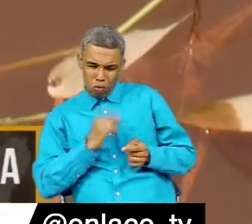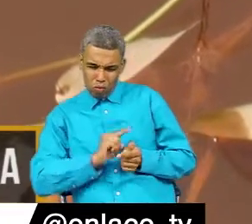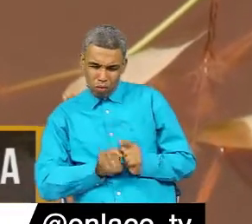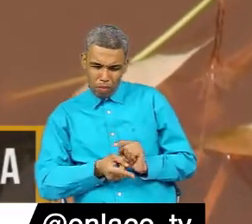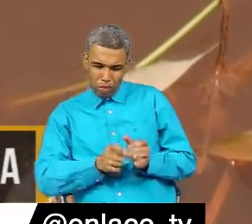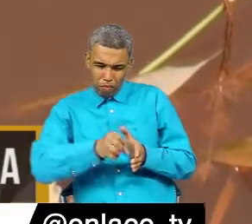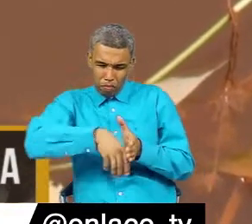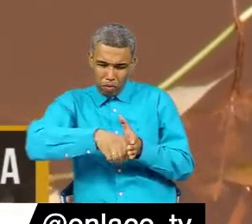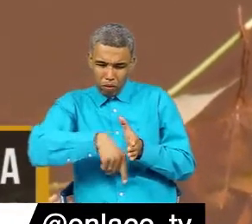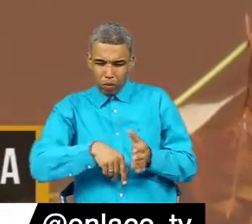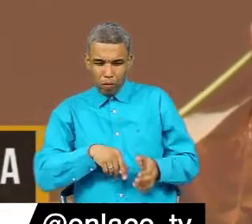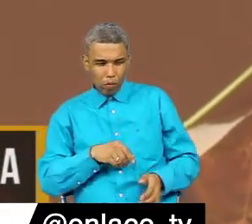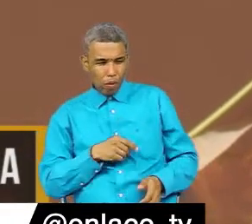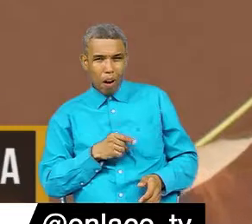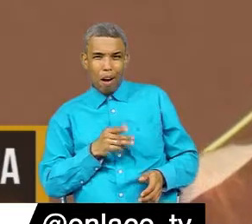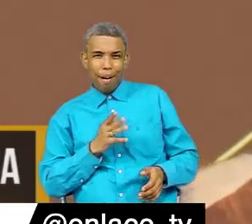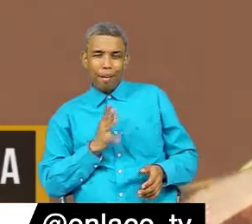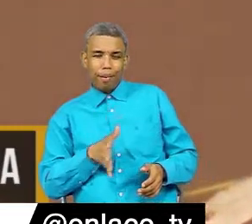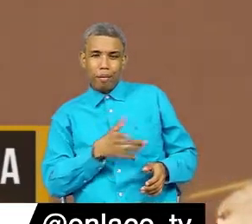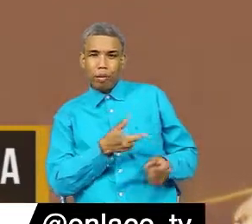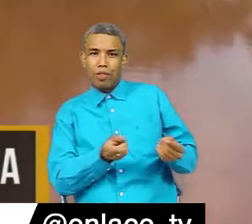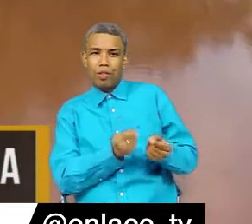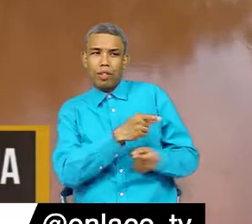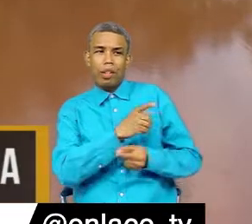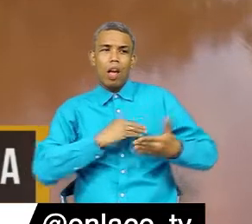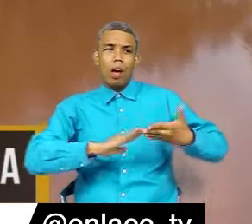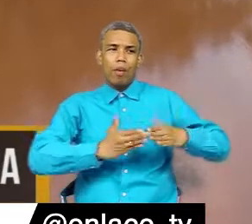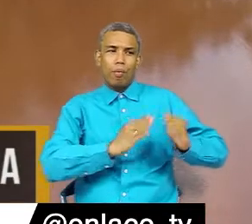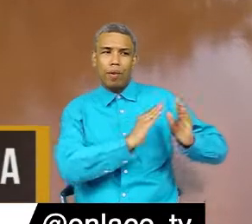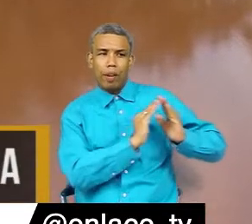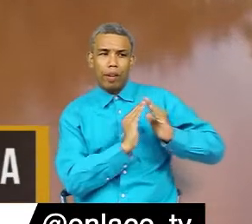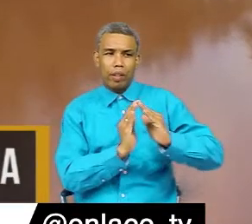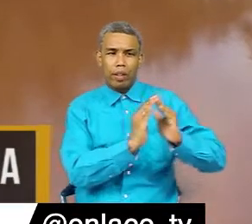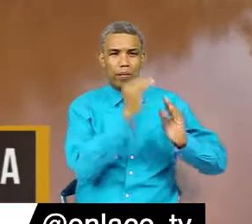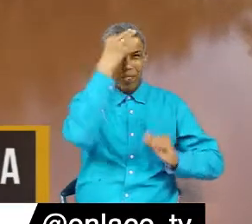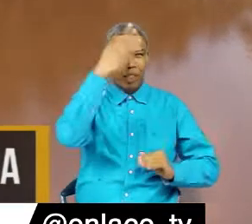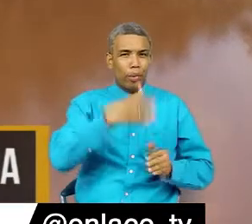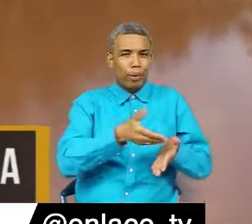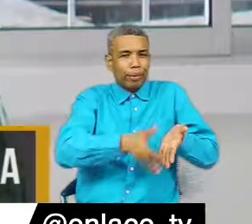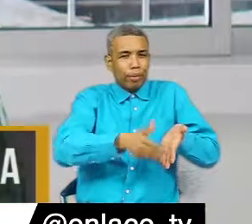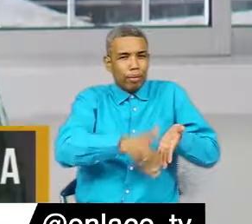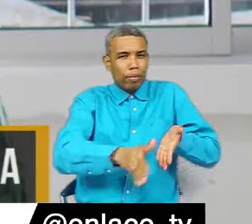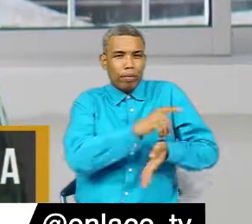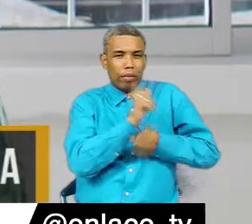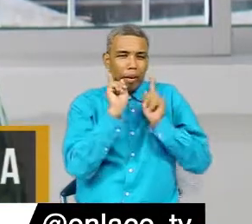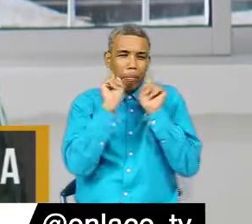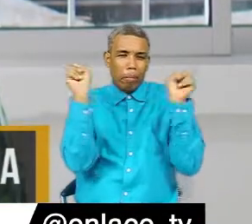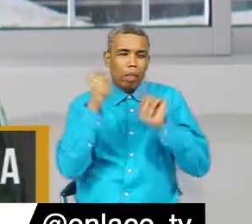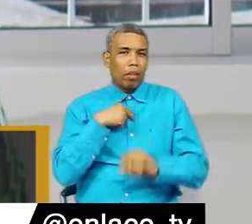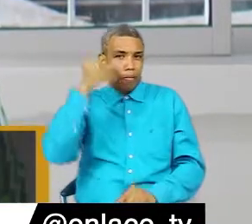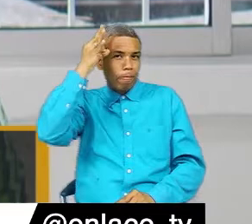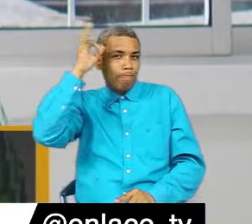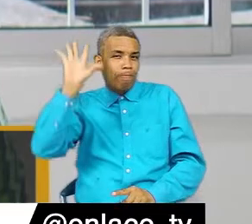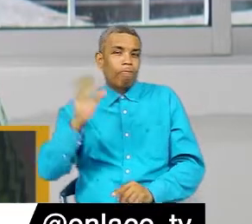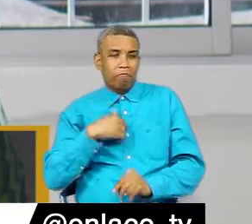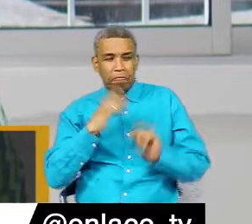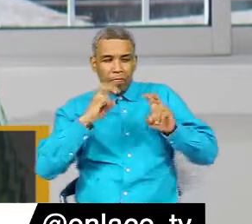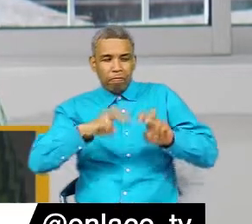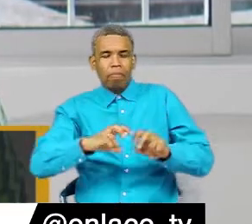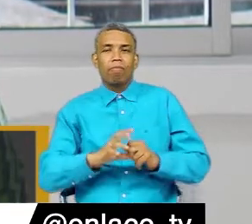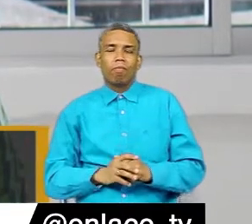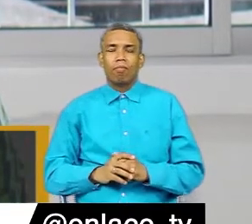el sector y por lo tanto emprenderá las acciones investigativas pertinentes. También se identificó un cultivo de palma que está